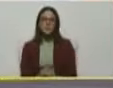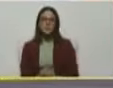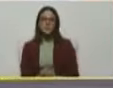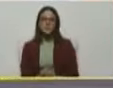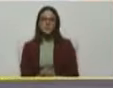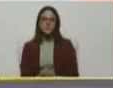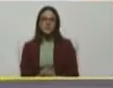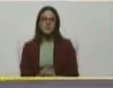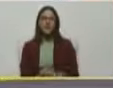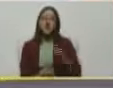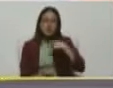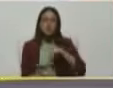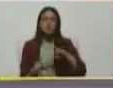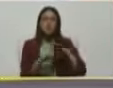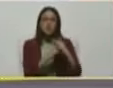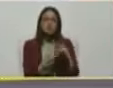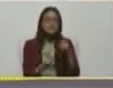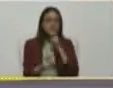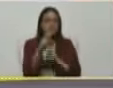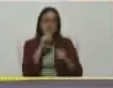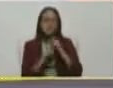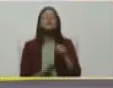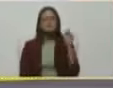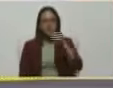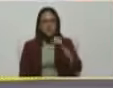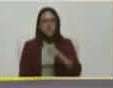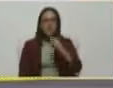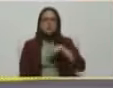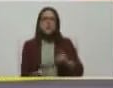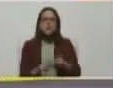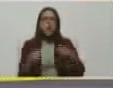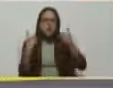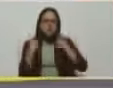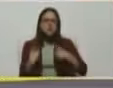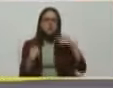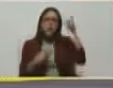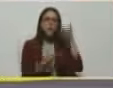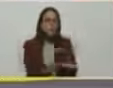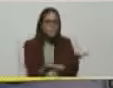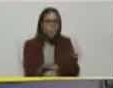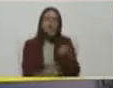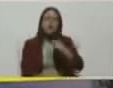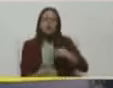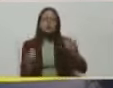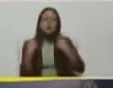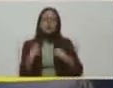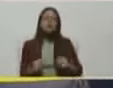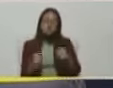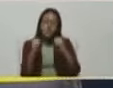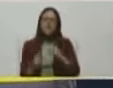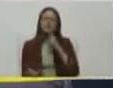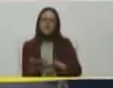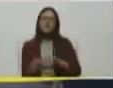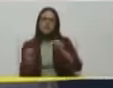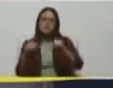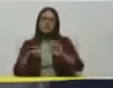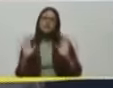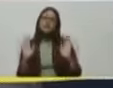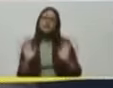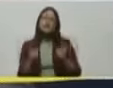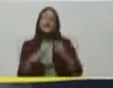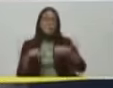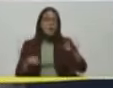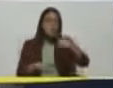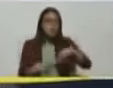Con más dificultad, a veces sufriendo, como sufrió nuestro pueblo. Sufrimos, claro que sufrimos. Pero del